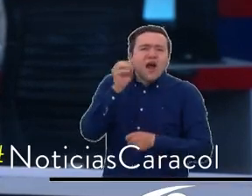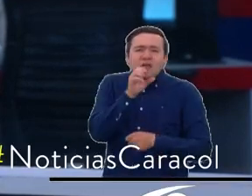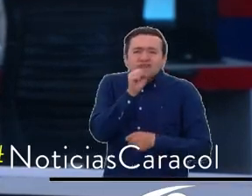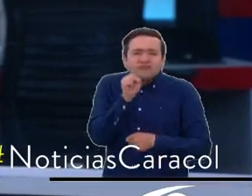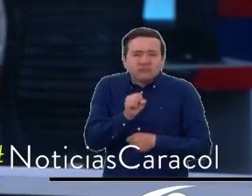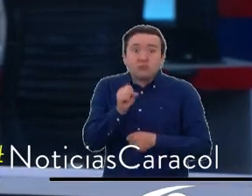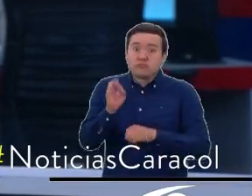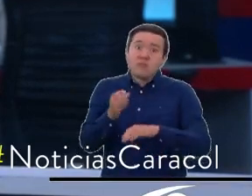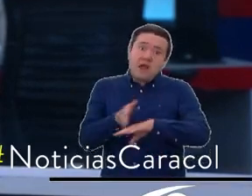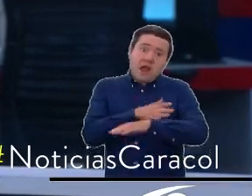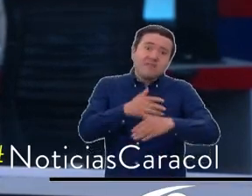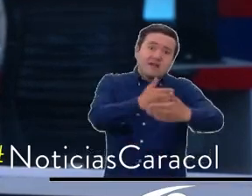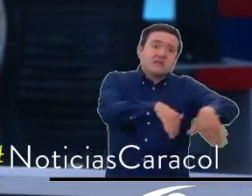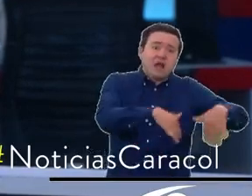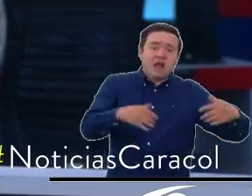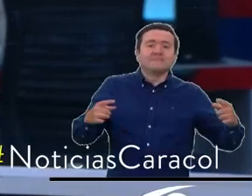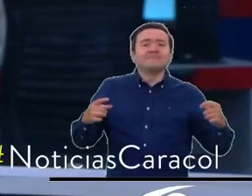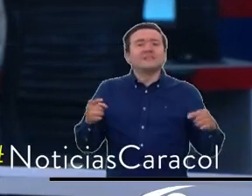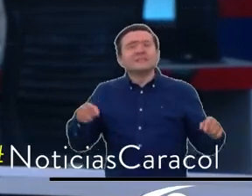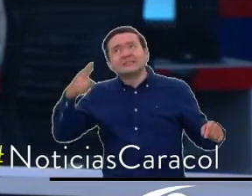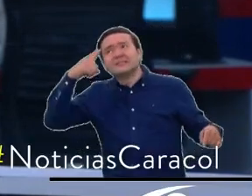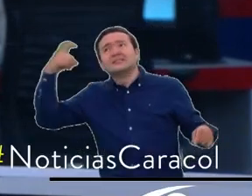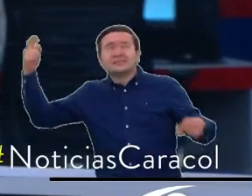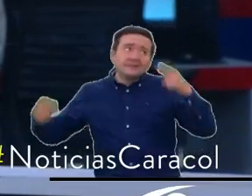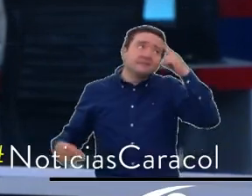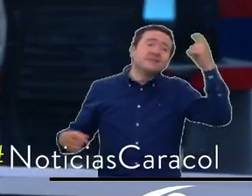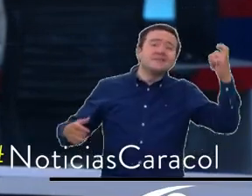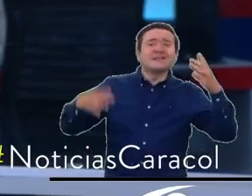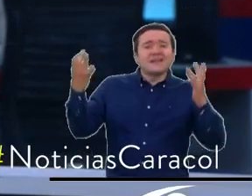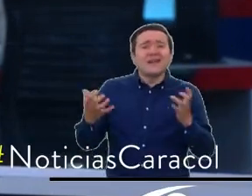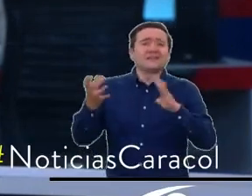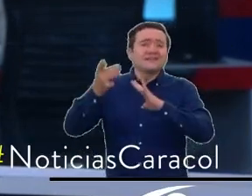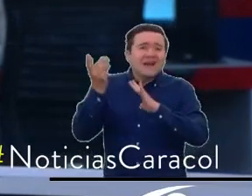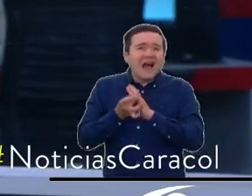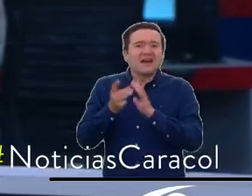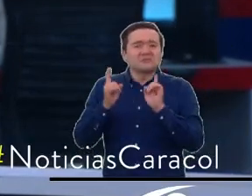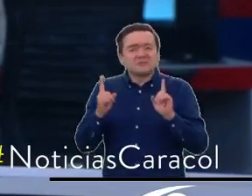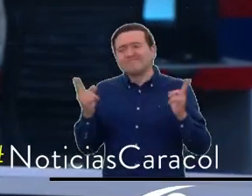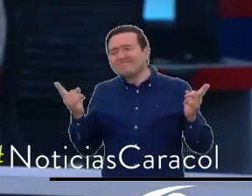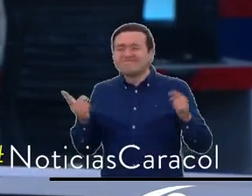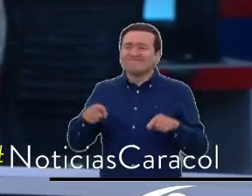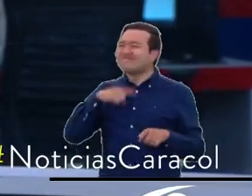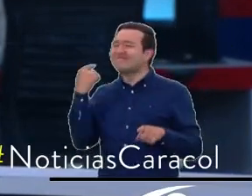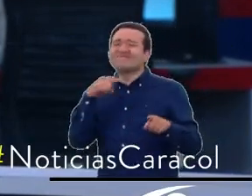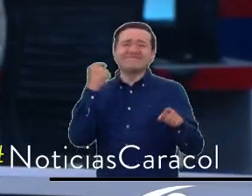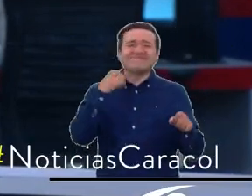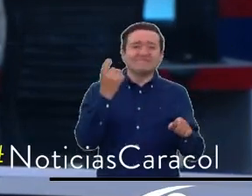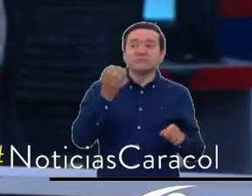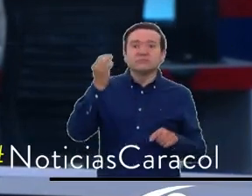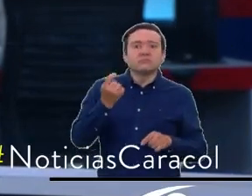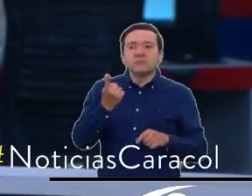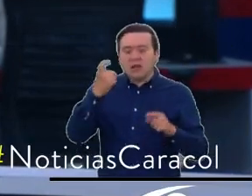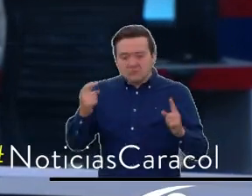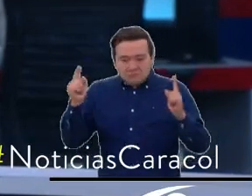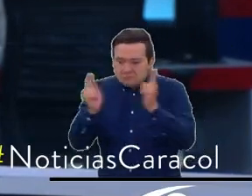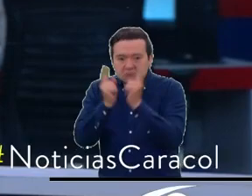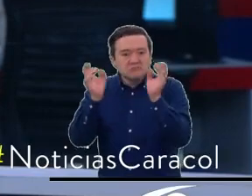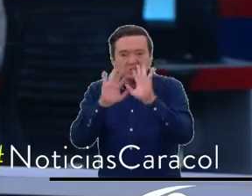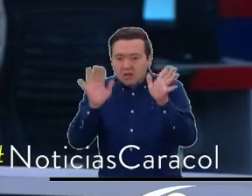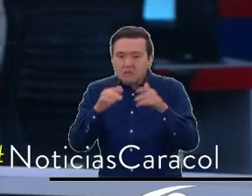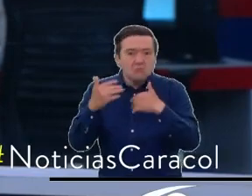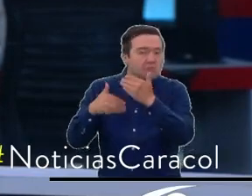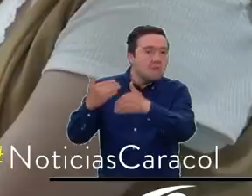calles. Su sueño era casarse, aunque no tenían dinero para lograrlo. Ayer esa meta se hizo realidad y aquí les contamos la